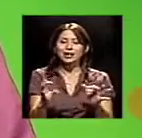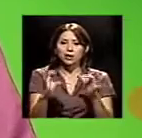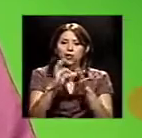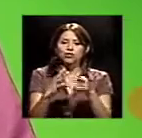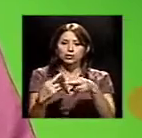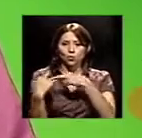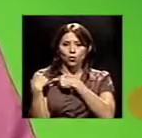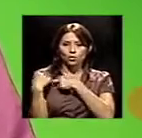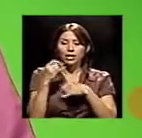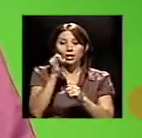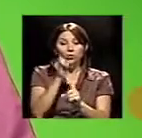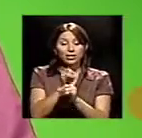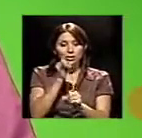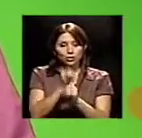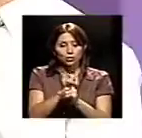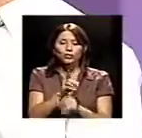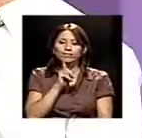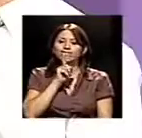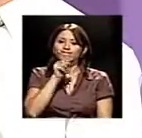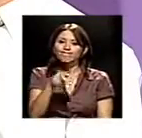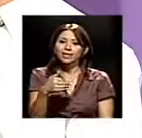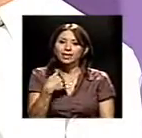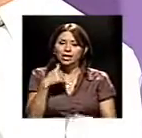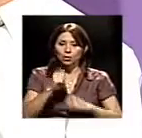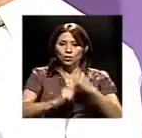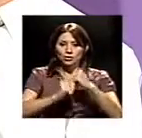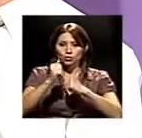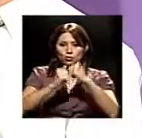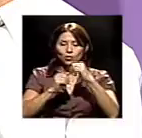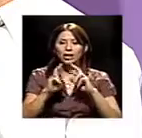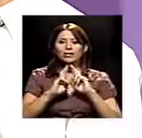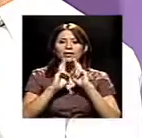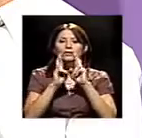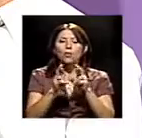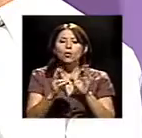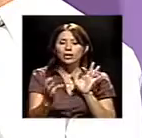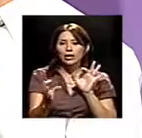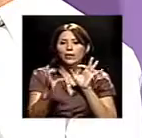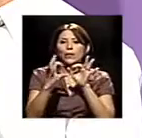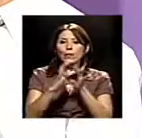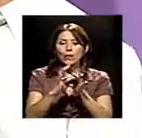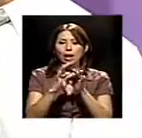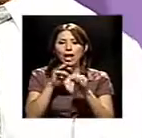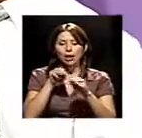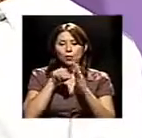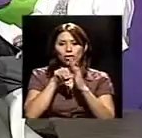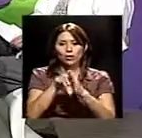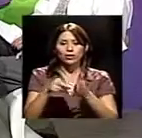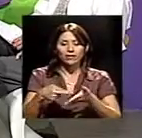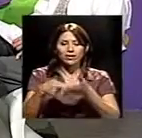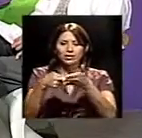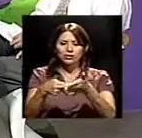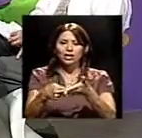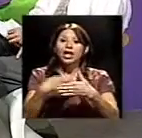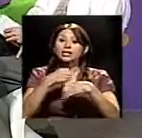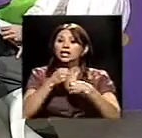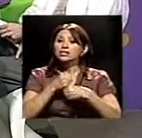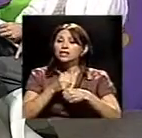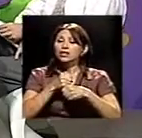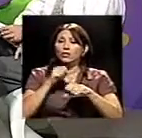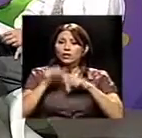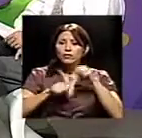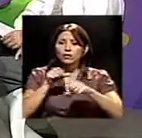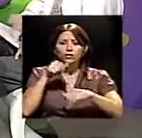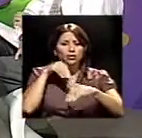institución que, si bien es cierto, tiene una estructura que responde mucho al modelo de rehabilitación, está haciendo esfuerzos internos muy